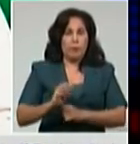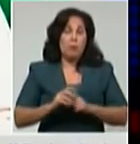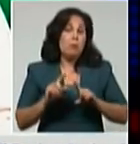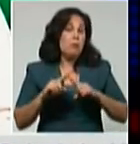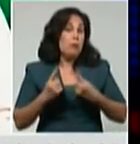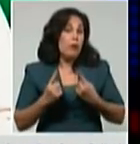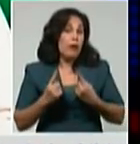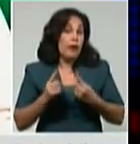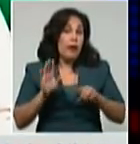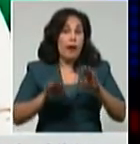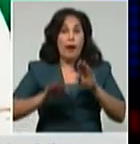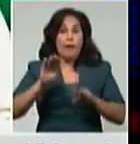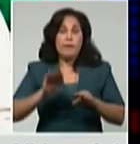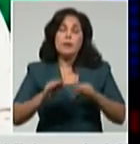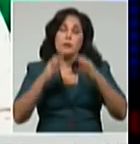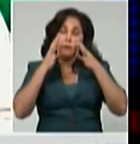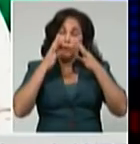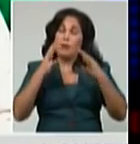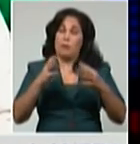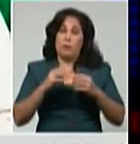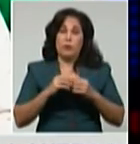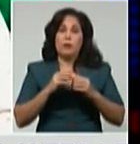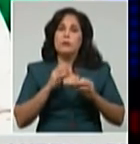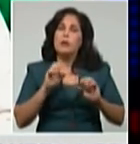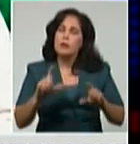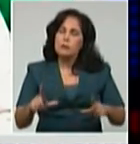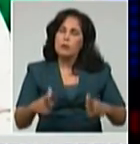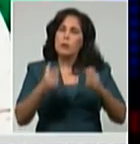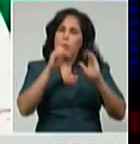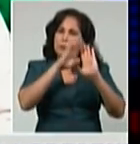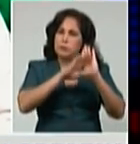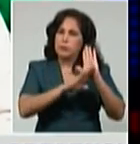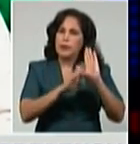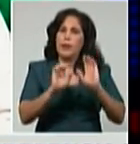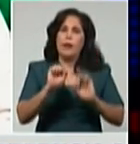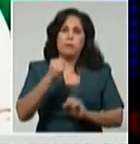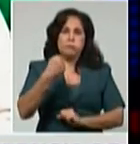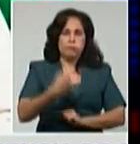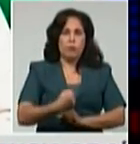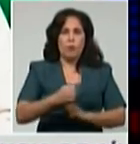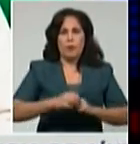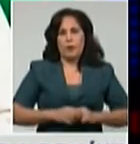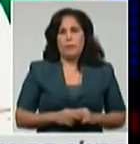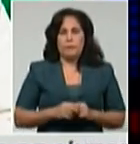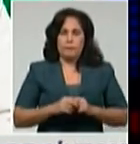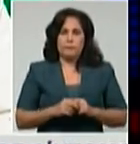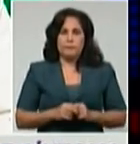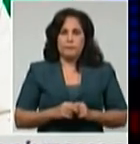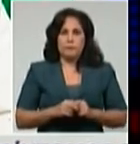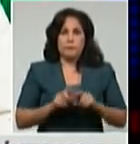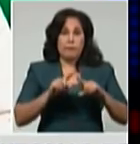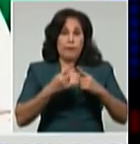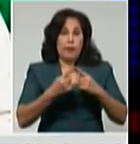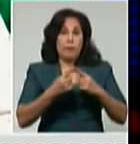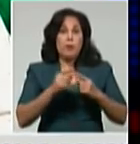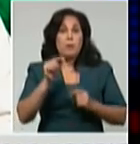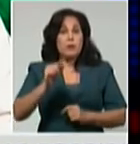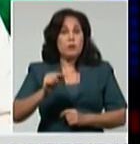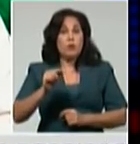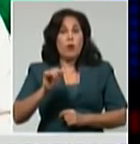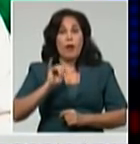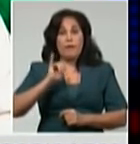porque es sumamente importante que se cumpla con lo que estamos planteando. En el caso de los viajeros